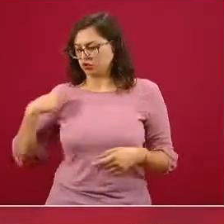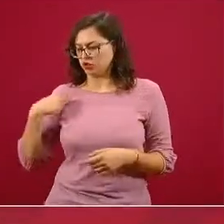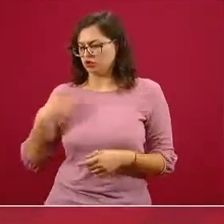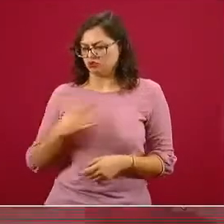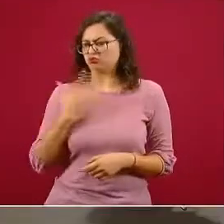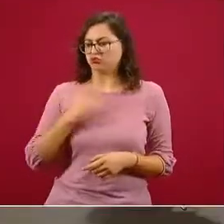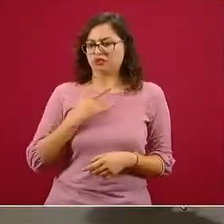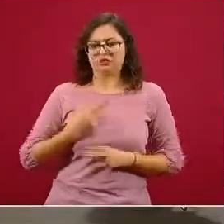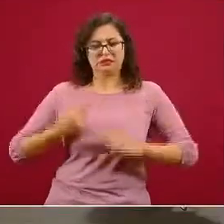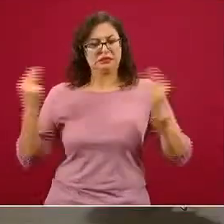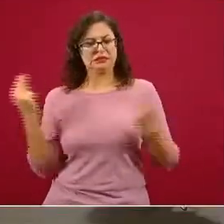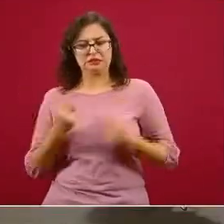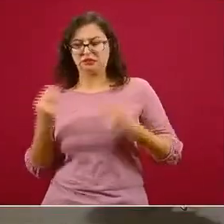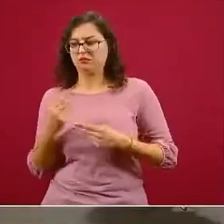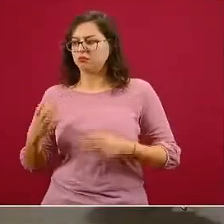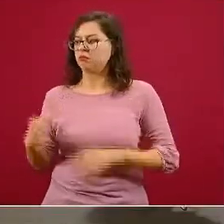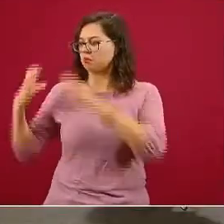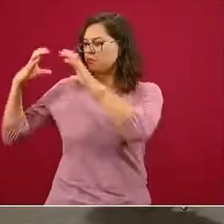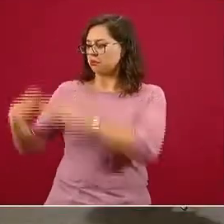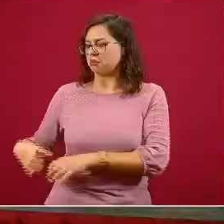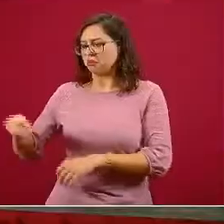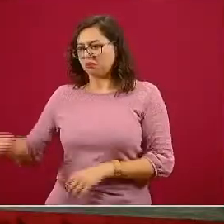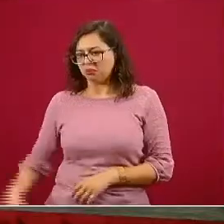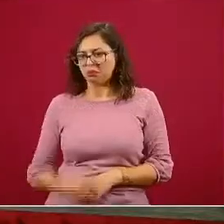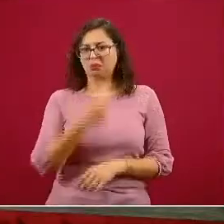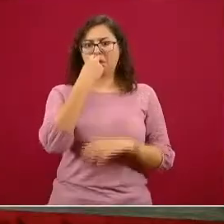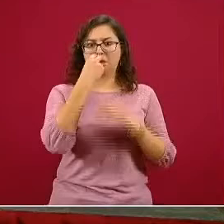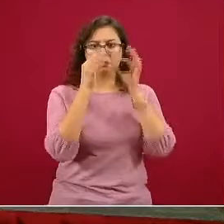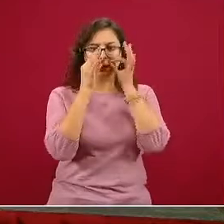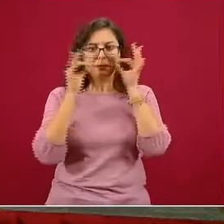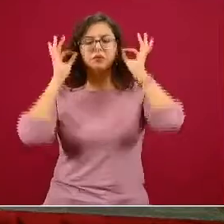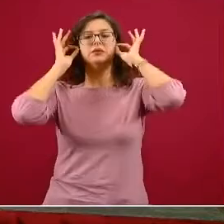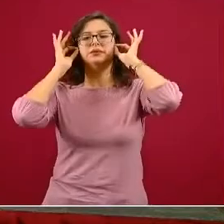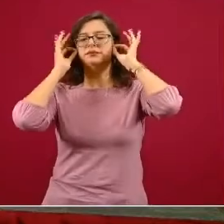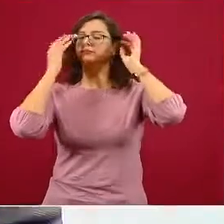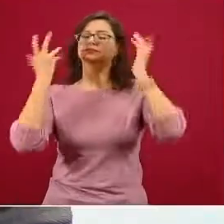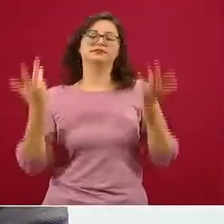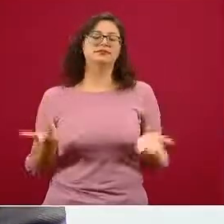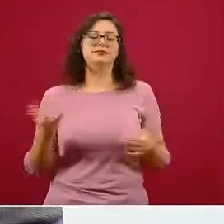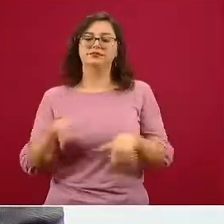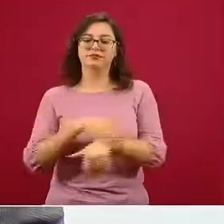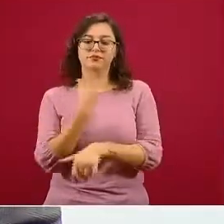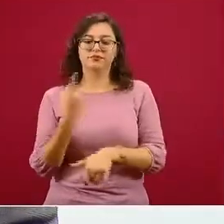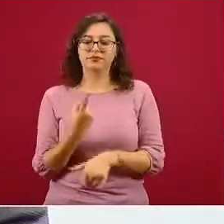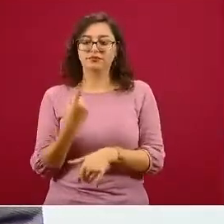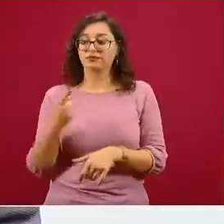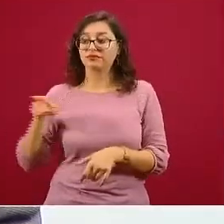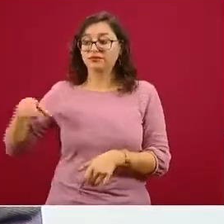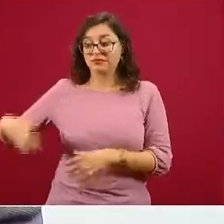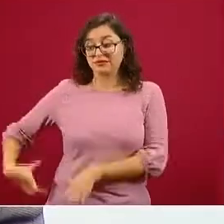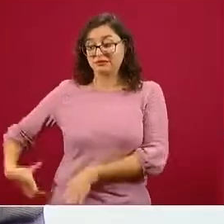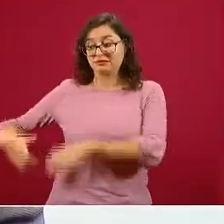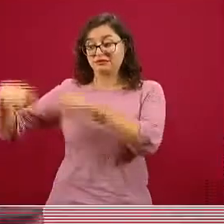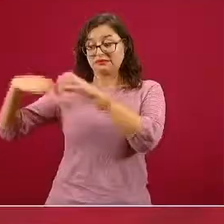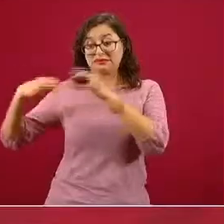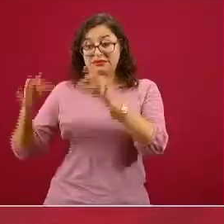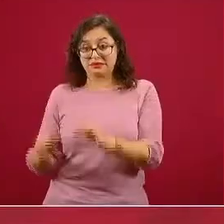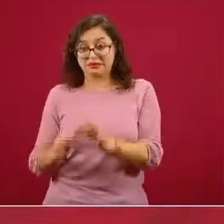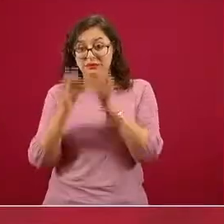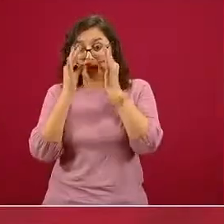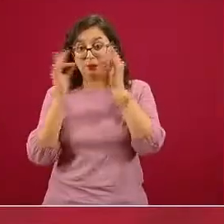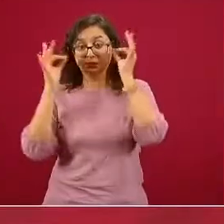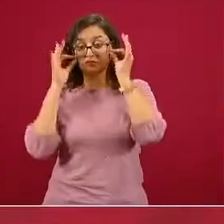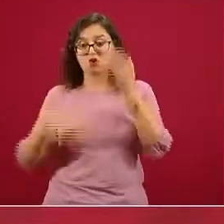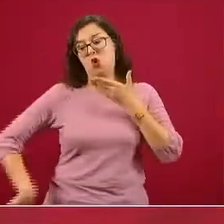recetar, que se pueda autoorganizar, porque la concentración de oxígeno que recibimos a través de un dispositivo puede